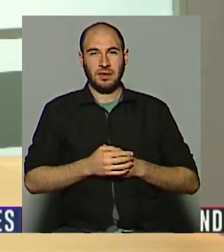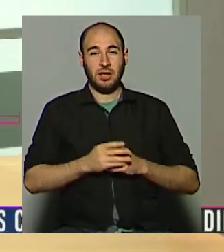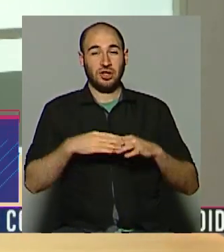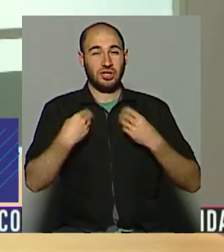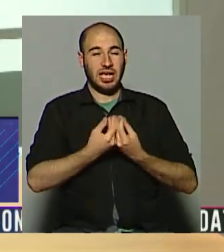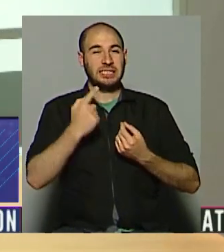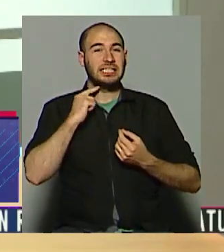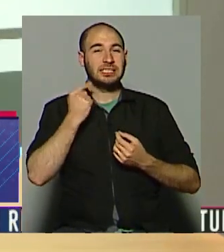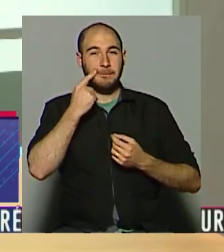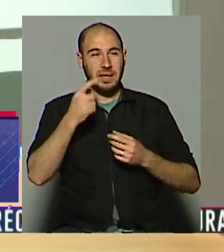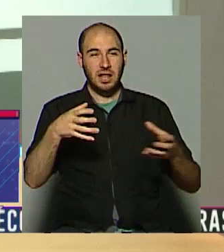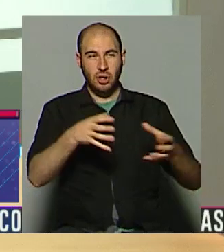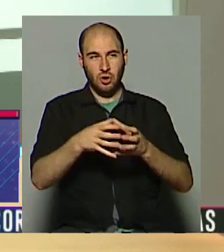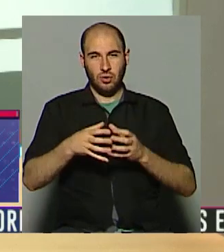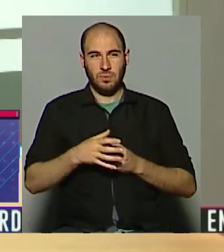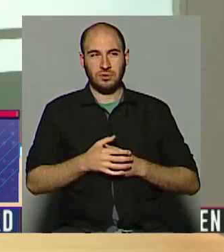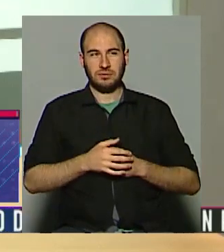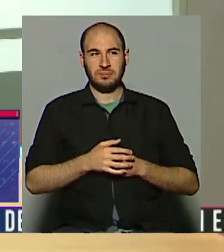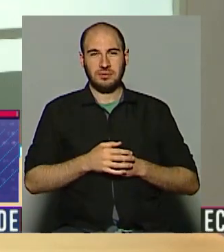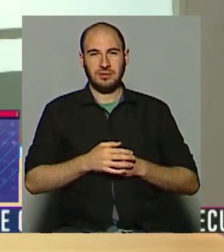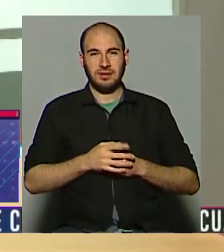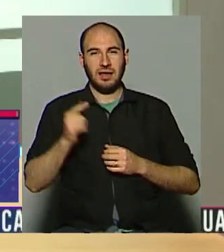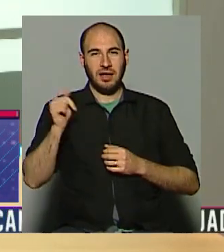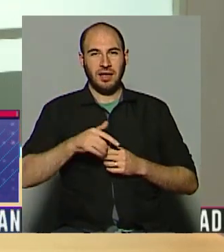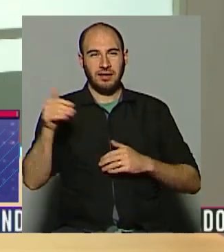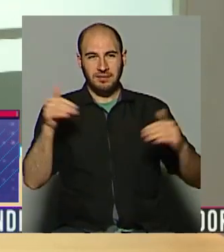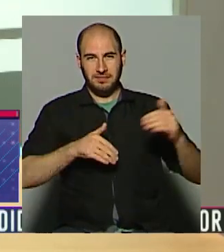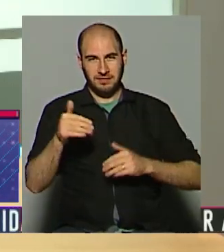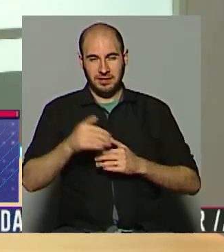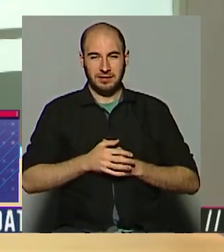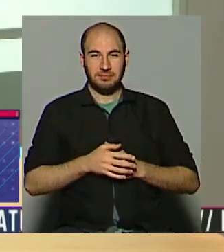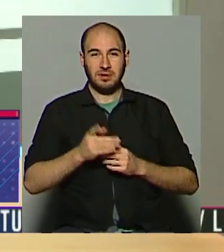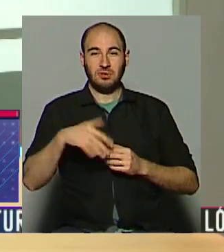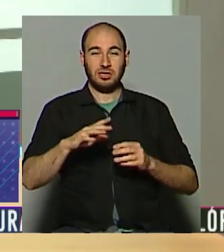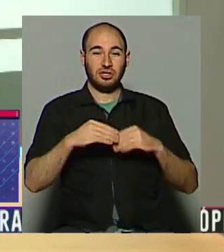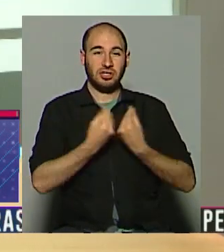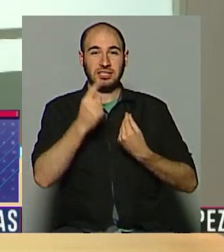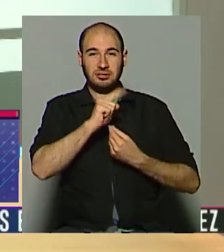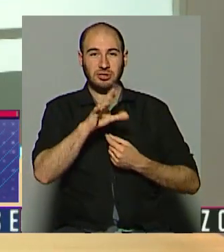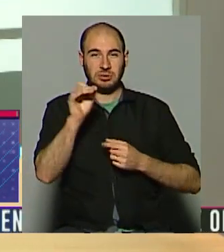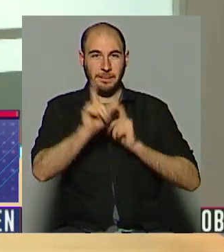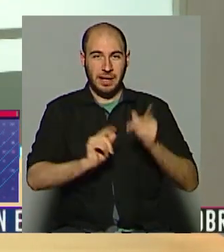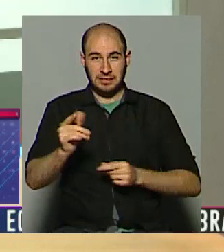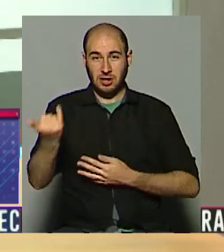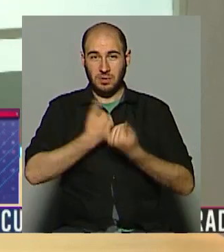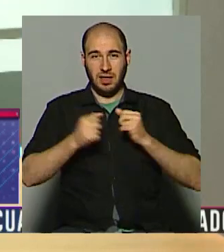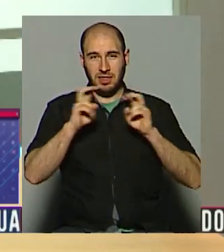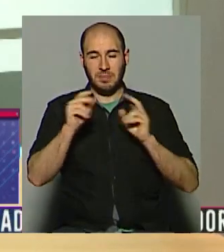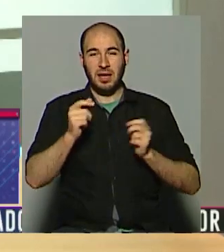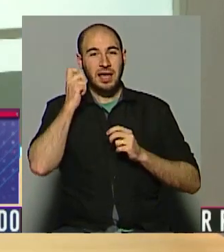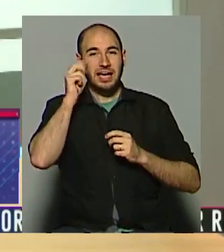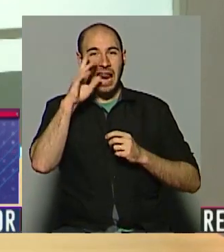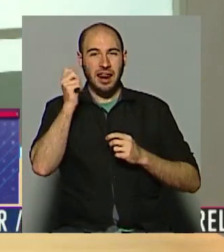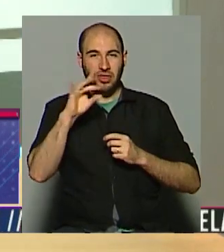de 13.000 organismos están de alguna manera participando de esto y se realiza en más de 150 países. Para hablarnos del tema tenemos a